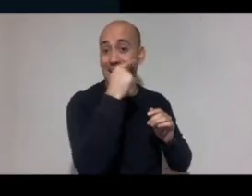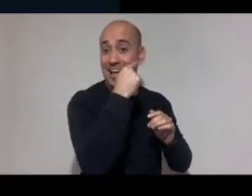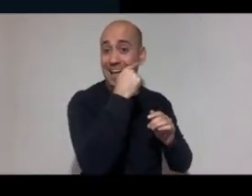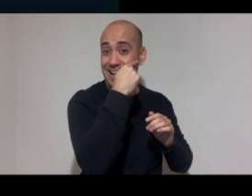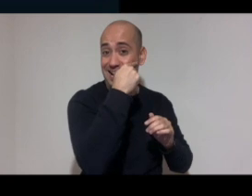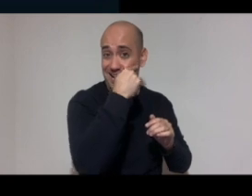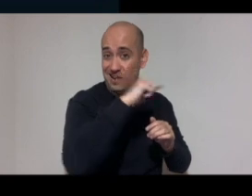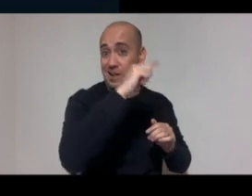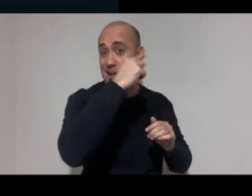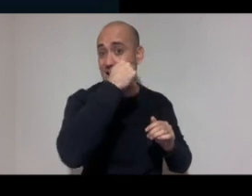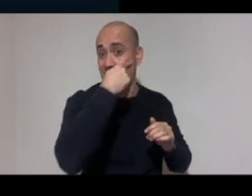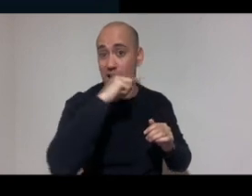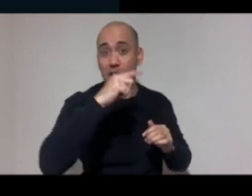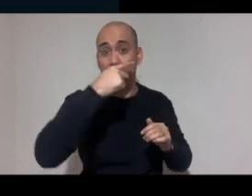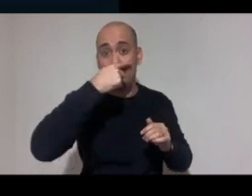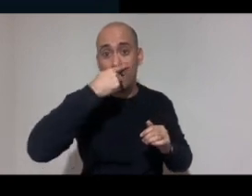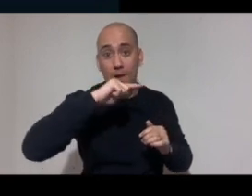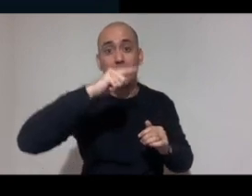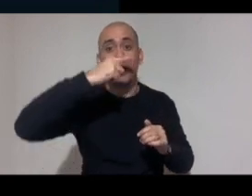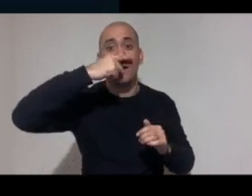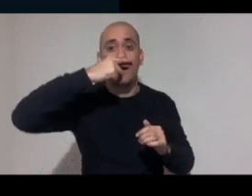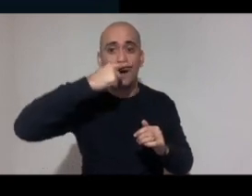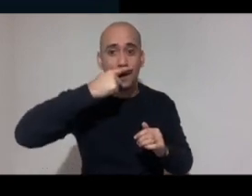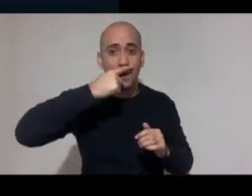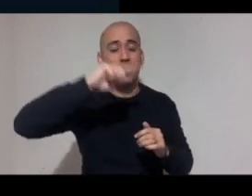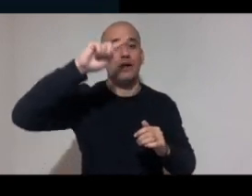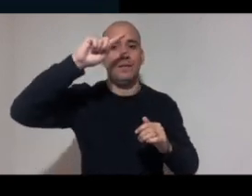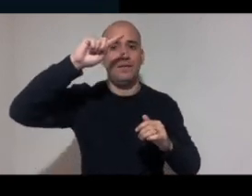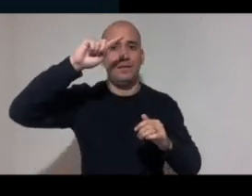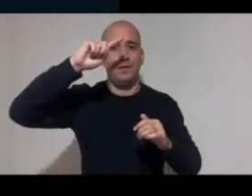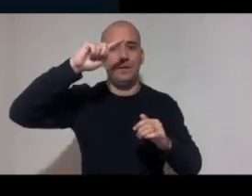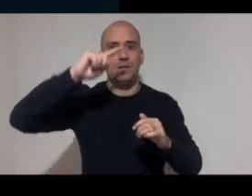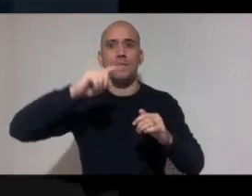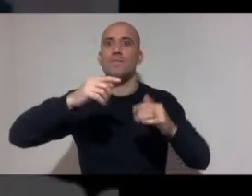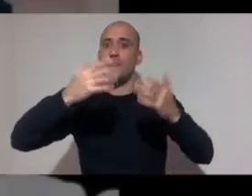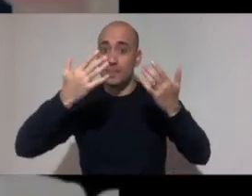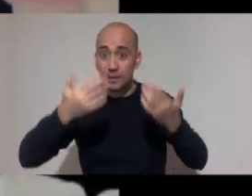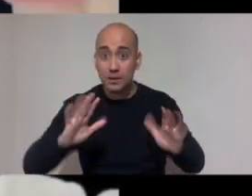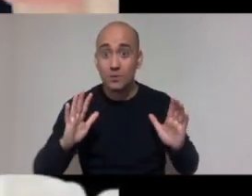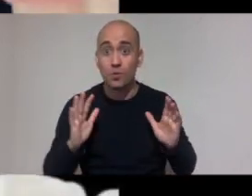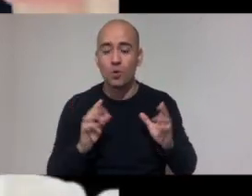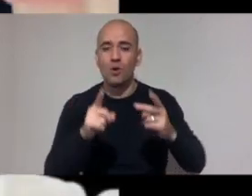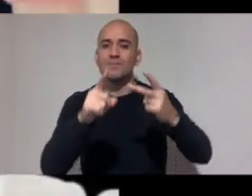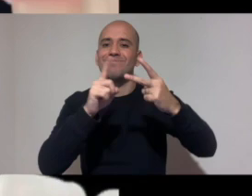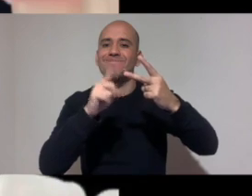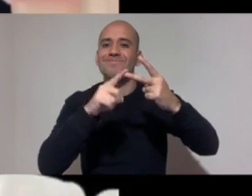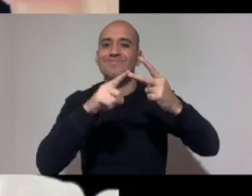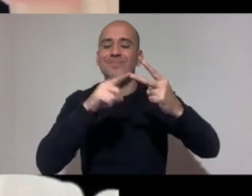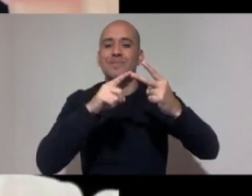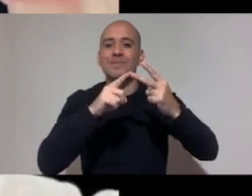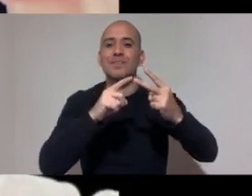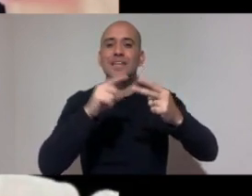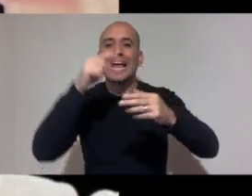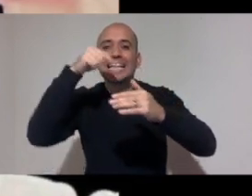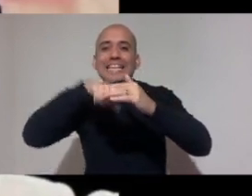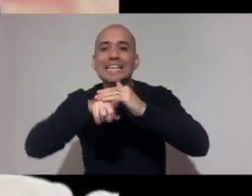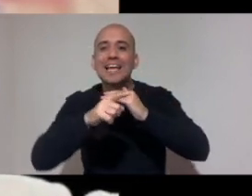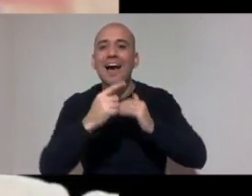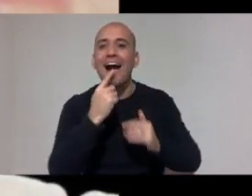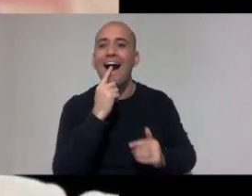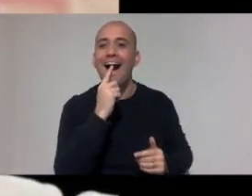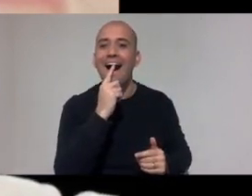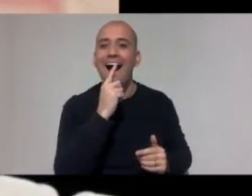desde atrás hacia adelante. Ahora vamos a hacer lo mismo pero con las caras internas de los dientes. Y de igual